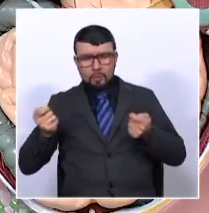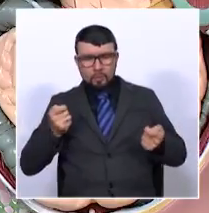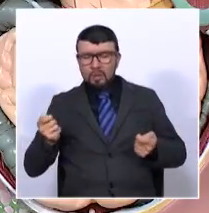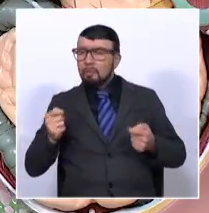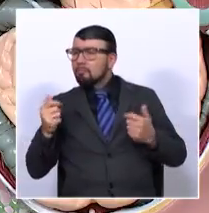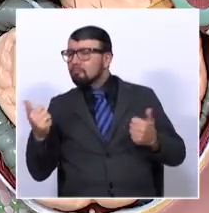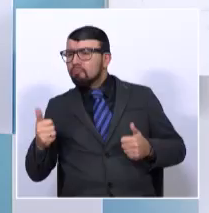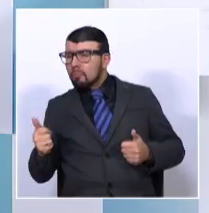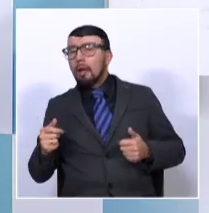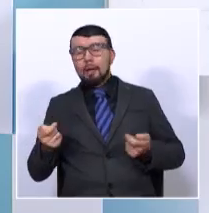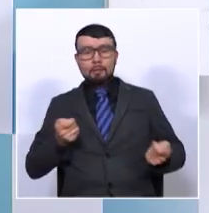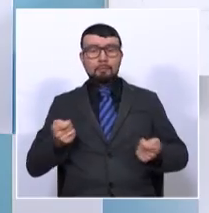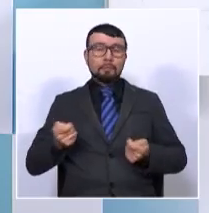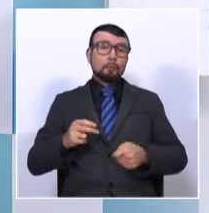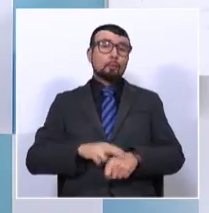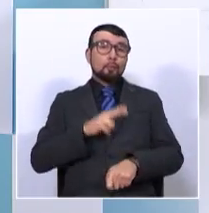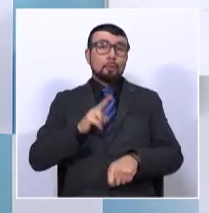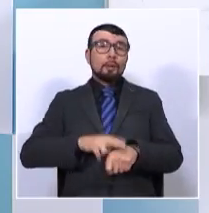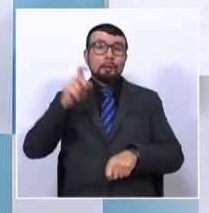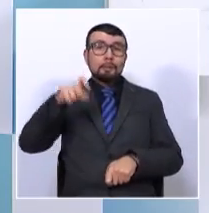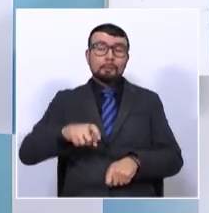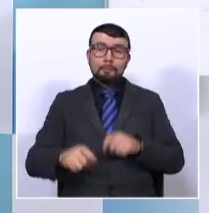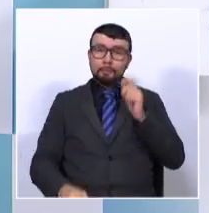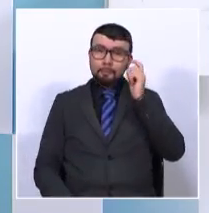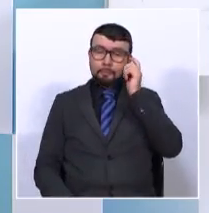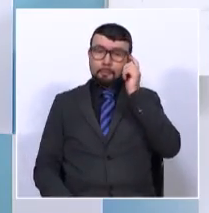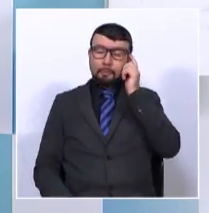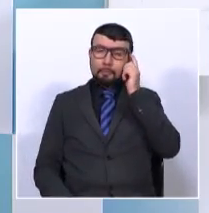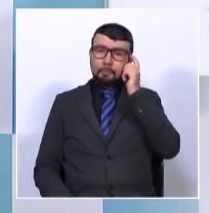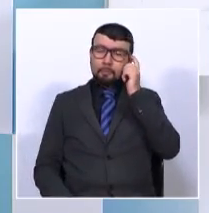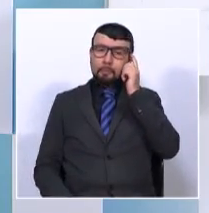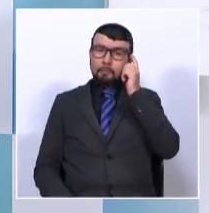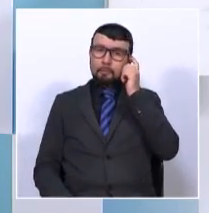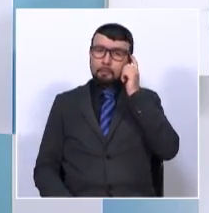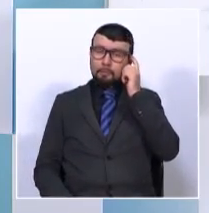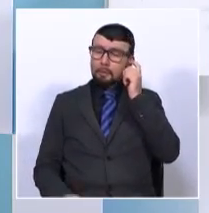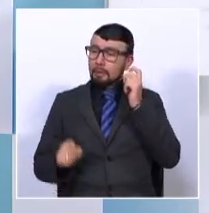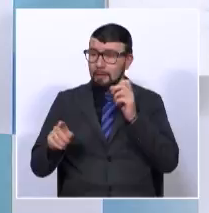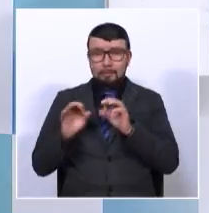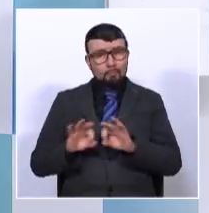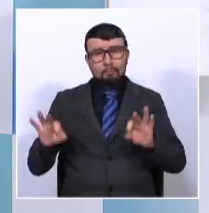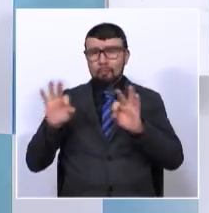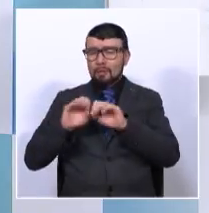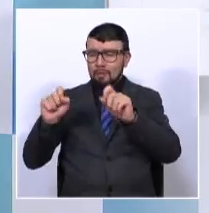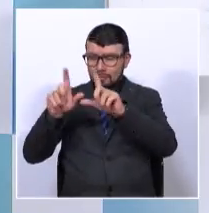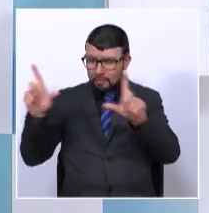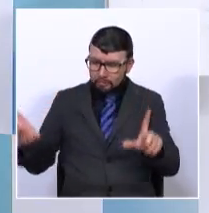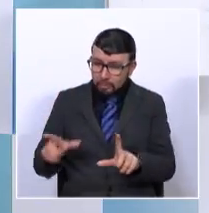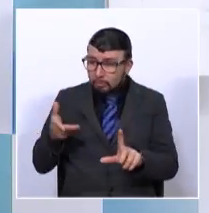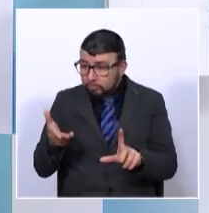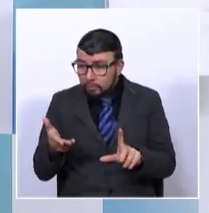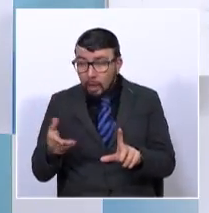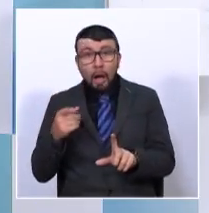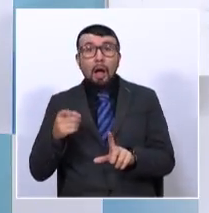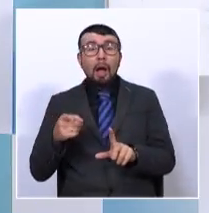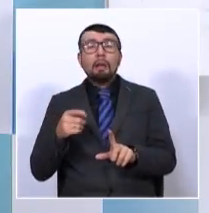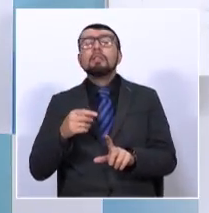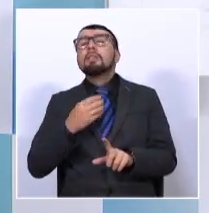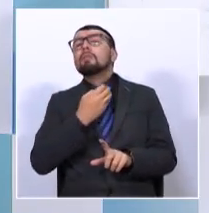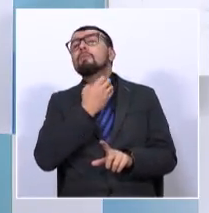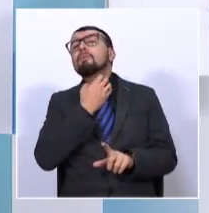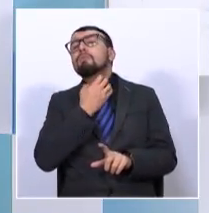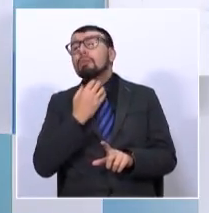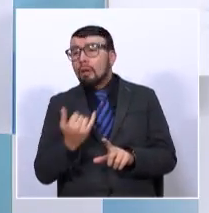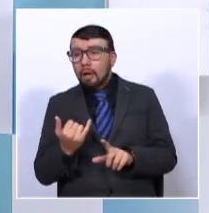entrar a normalizar. Por eso, sin lugar a dudas, lo más importante son las ayudas diagnósticas y cuando tengan la masita hay que estudiarla. No esperen